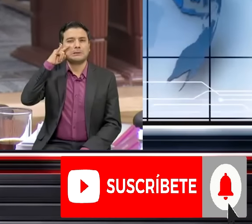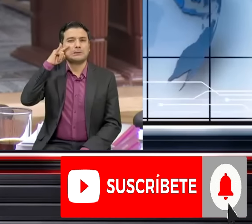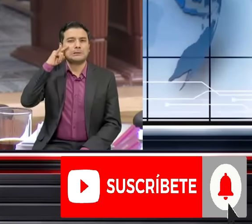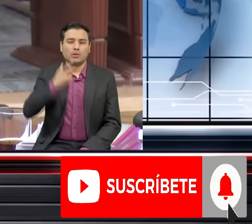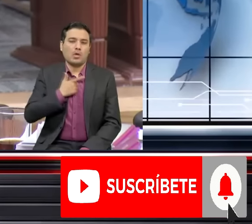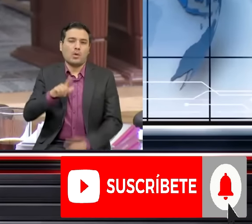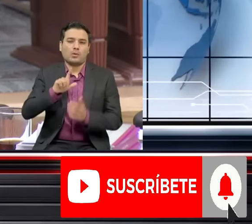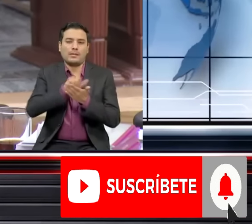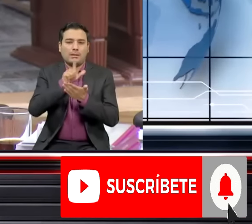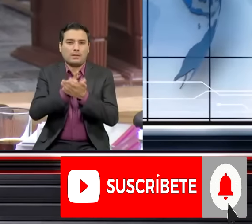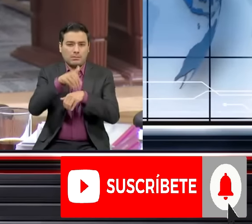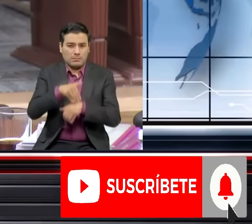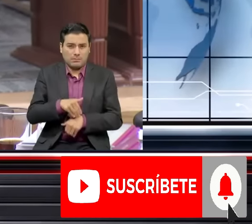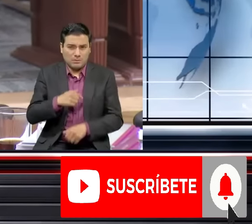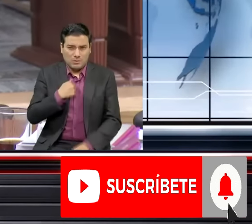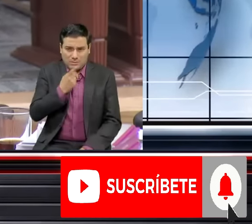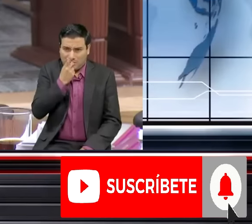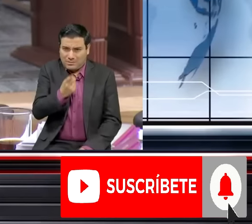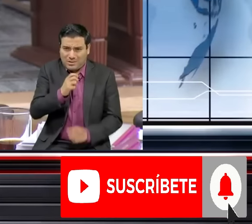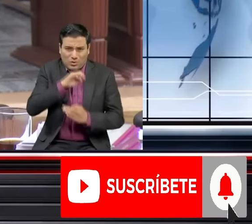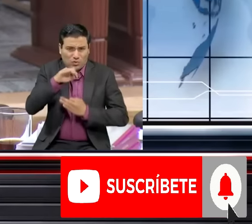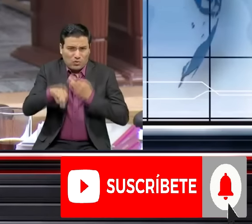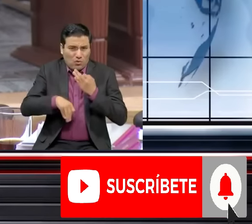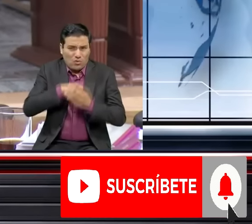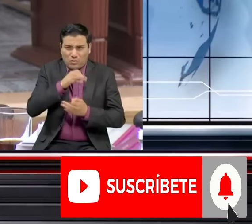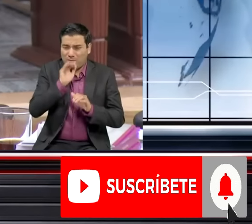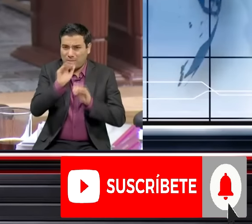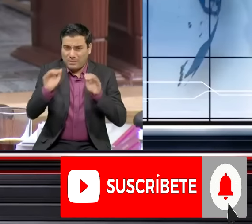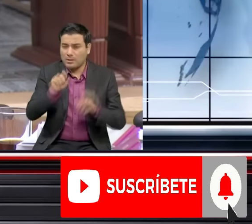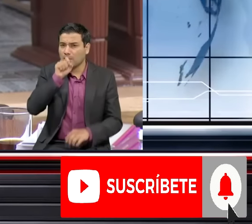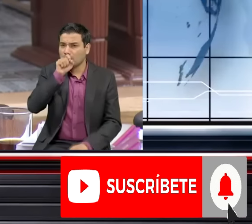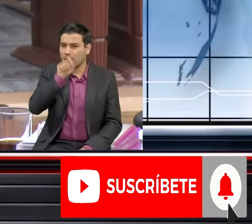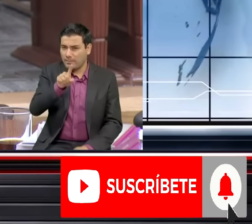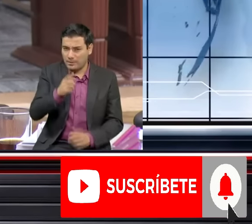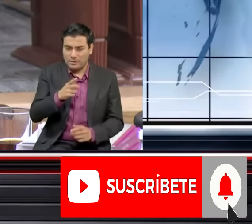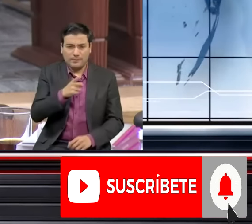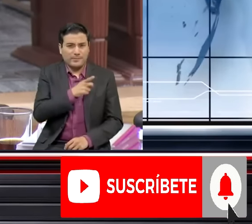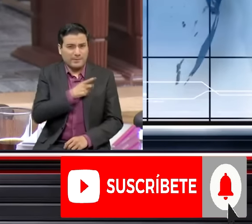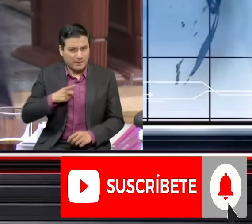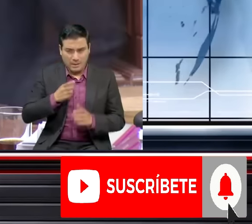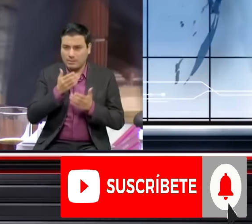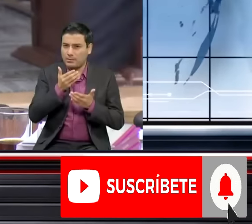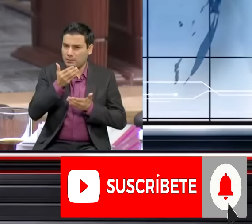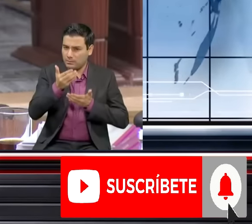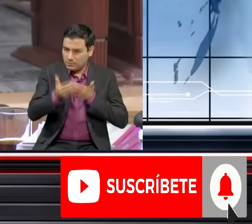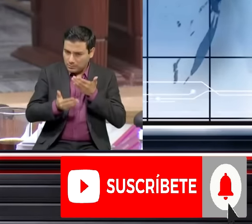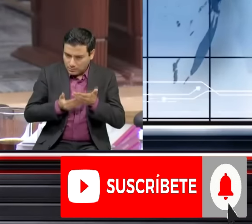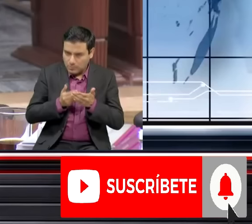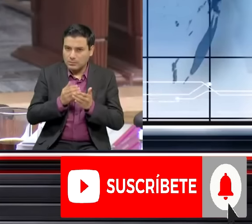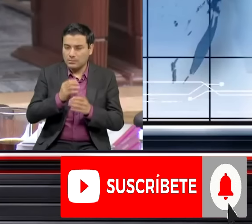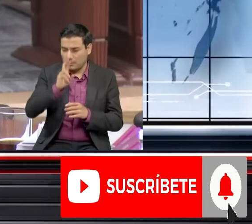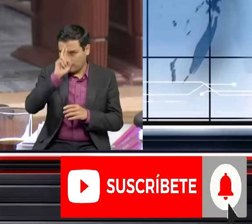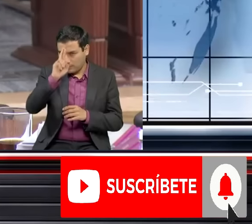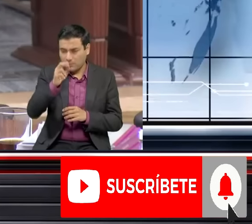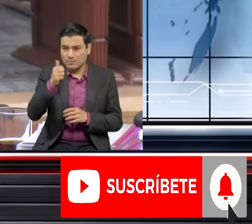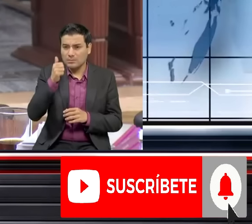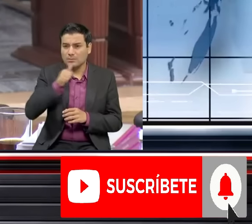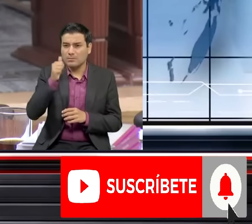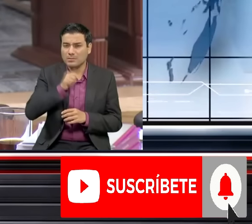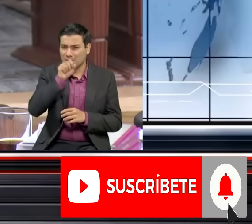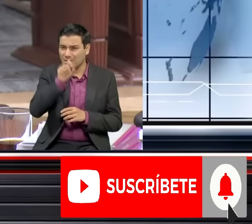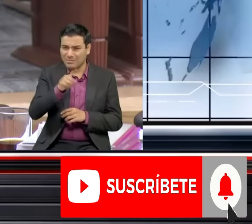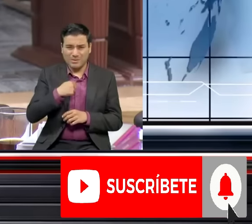ley, lo hice a todos. A hablar con respeto, exhorté a todos. Y a ceñirse